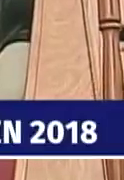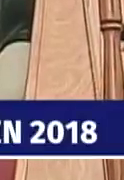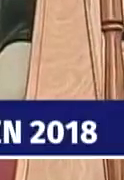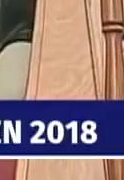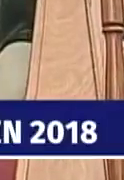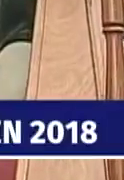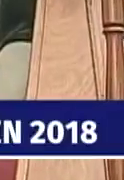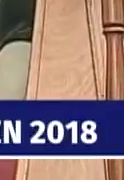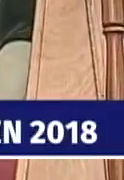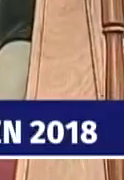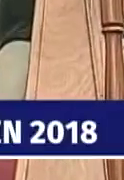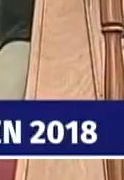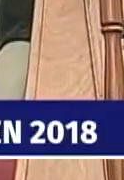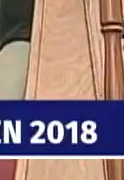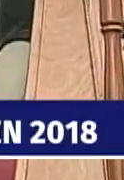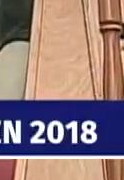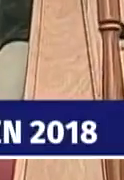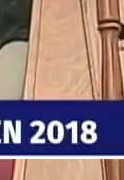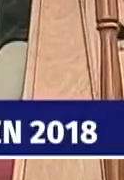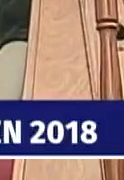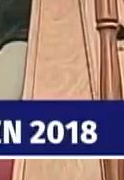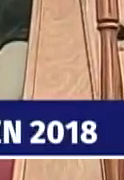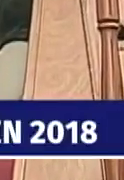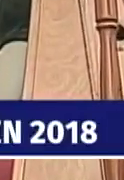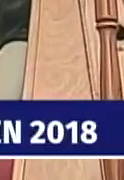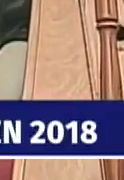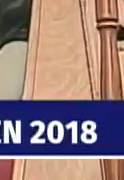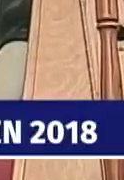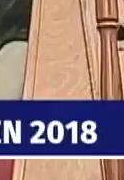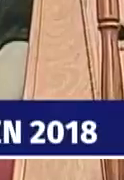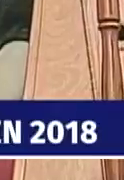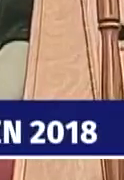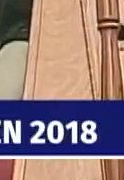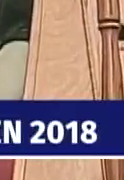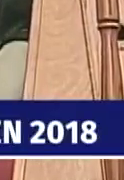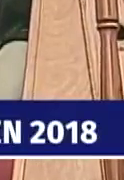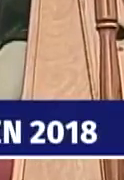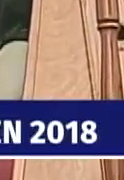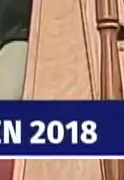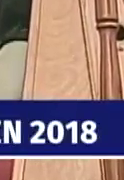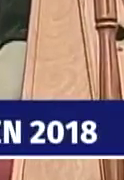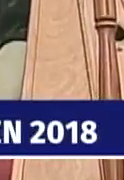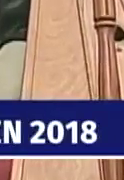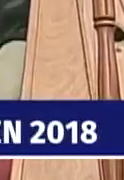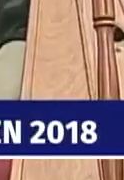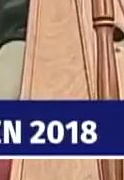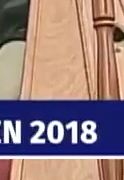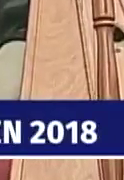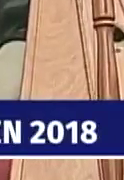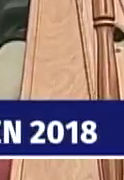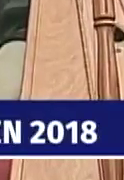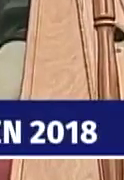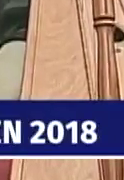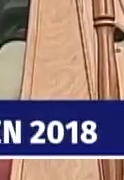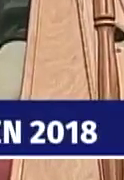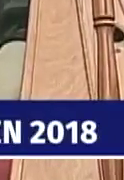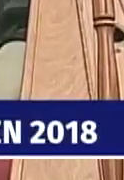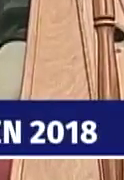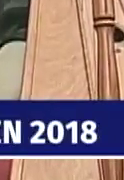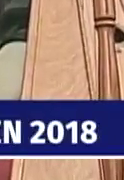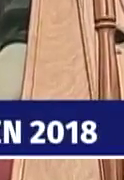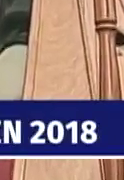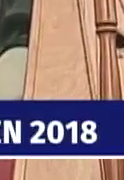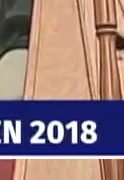a cargo del grupo Huitarpa Dúo, que podemos disfrutar al fondo.